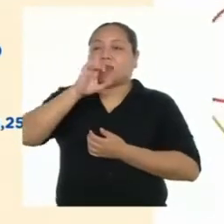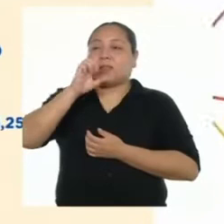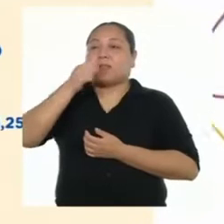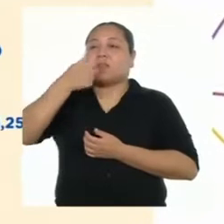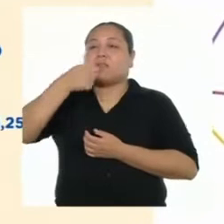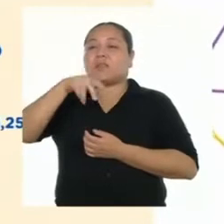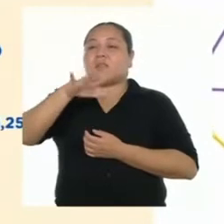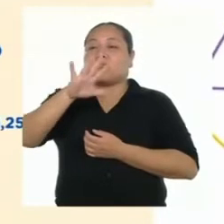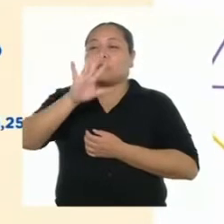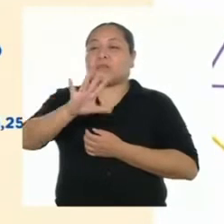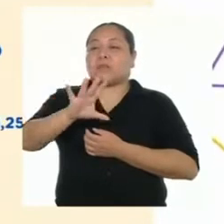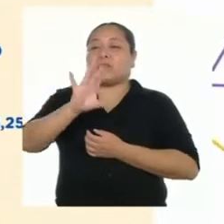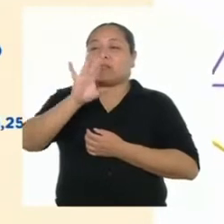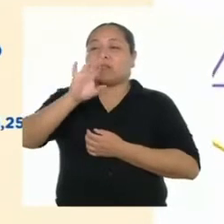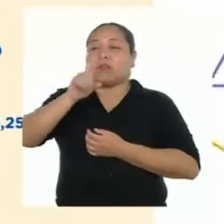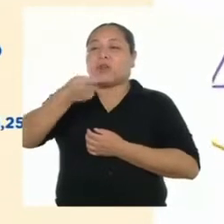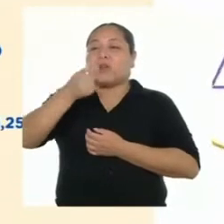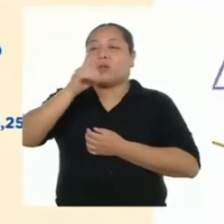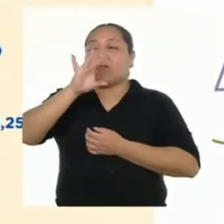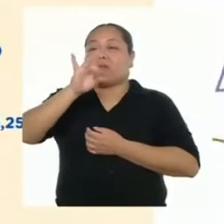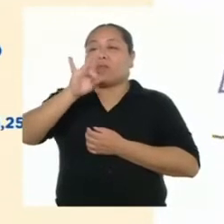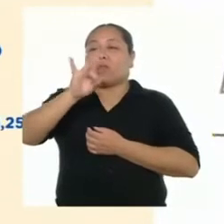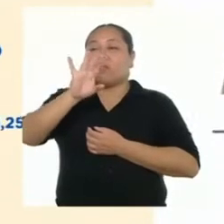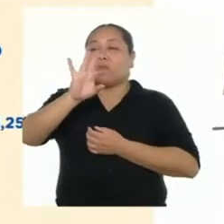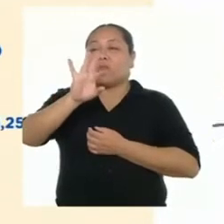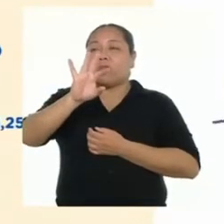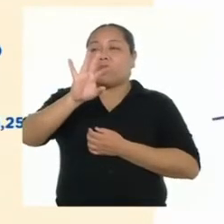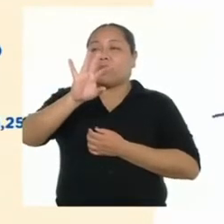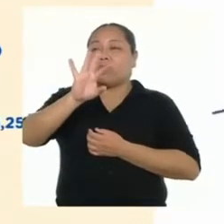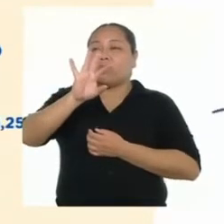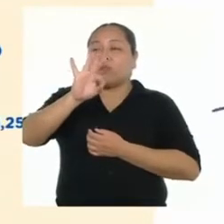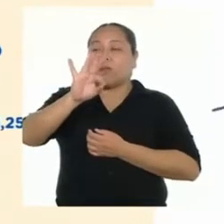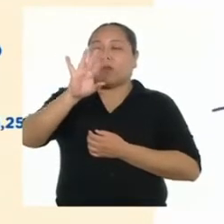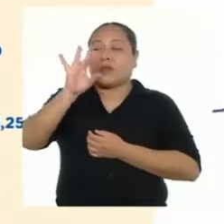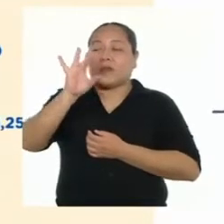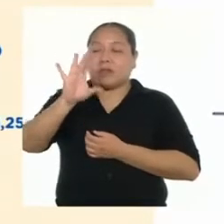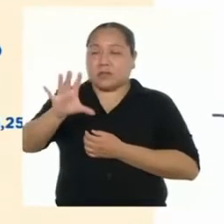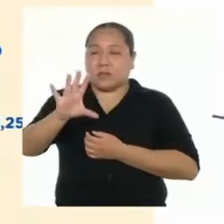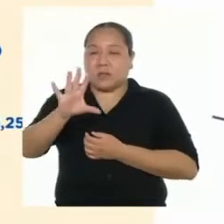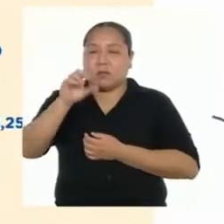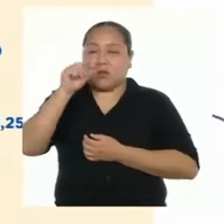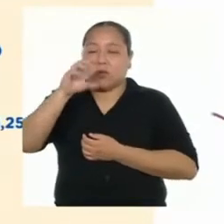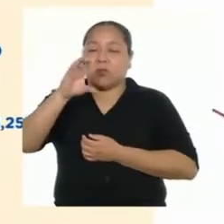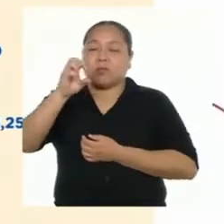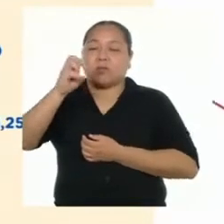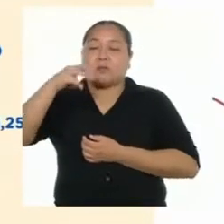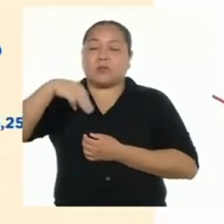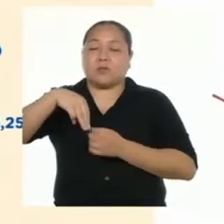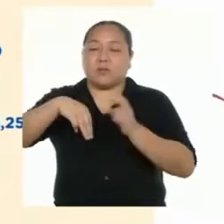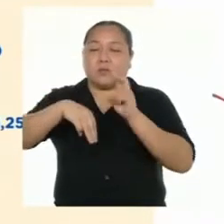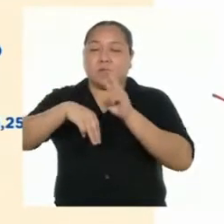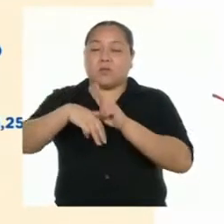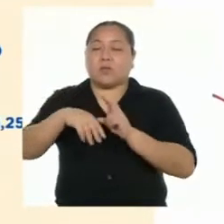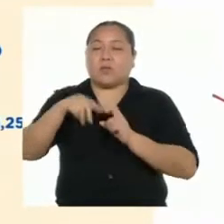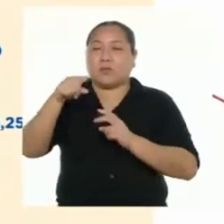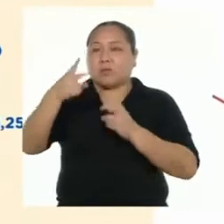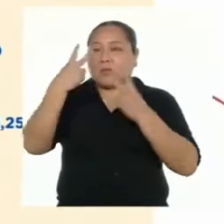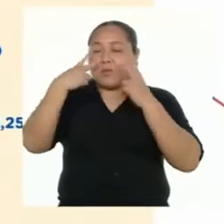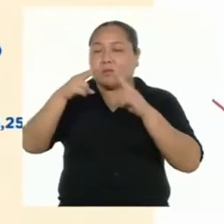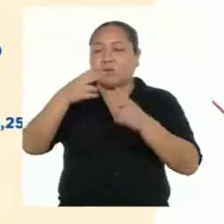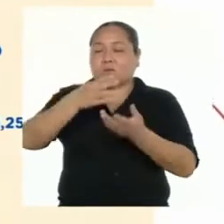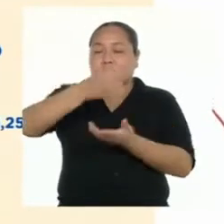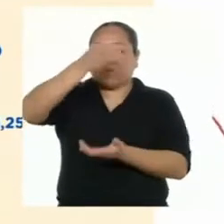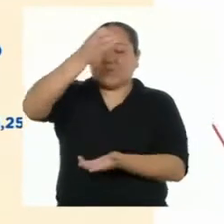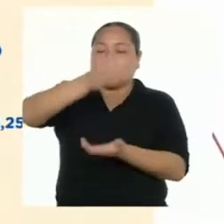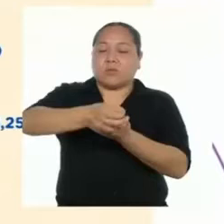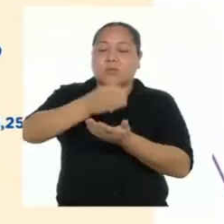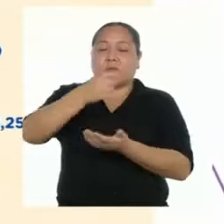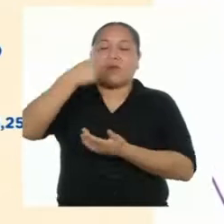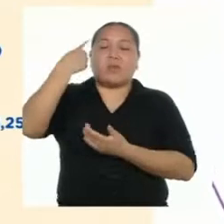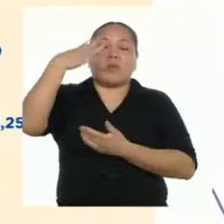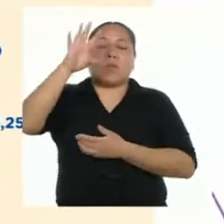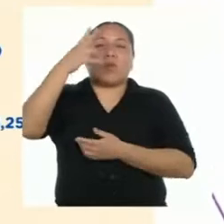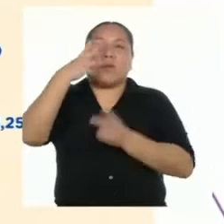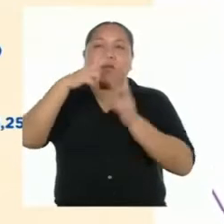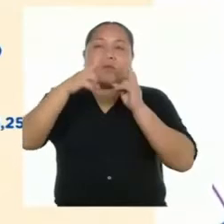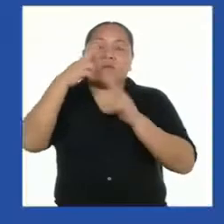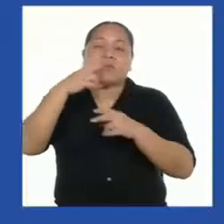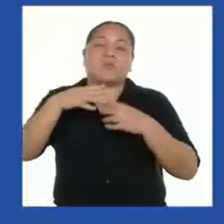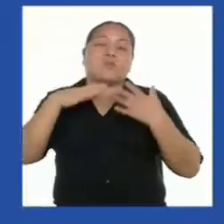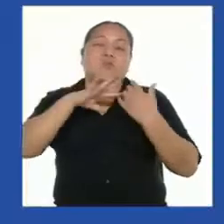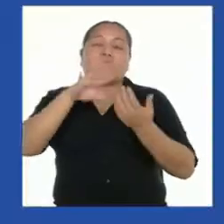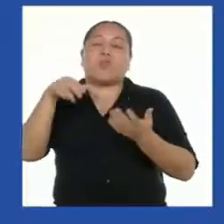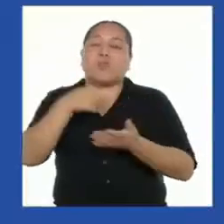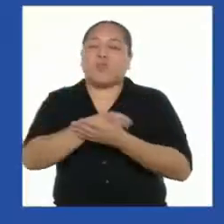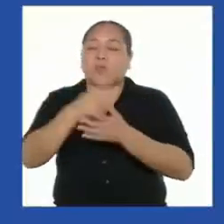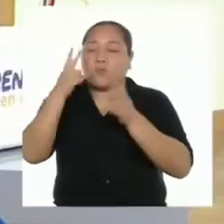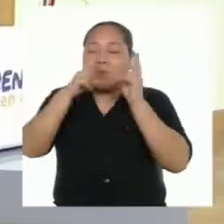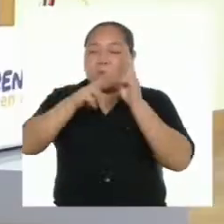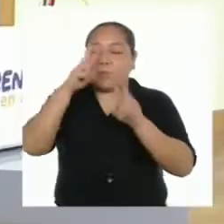715,95 centímetros cúbicos como volumen de cilindro hueco. Y con esto hemos visto todo lo que debemos revisar por hoy.